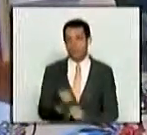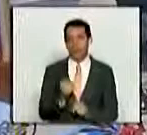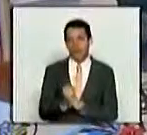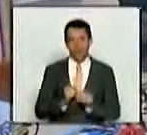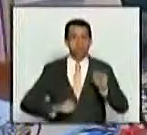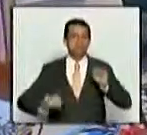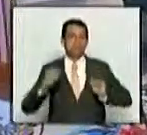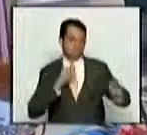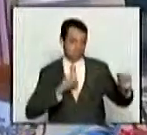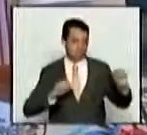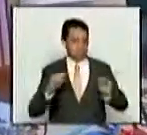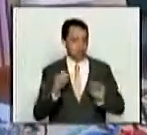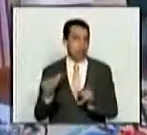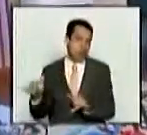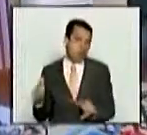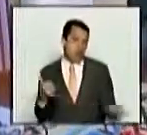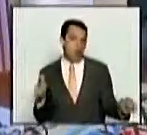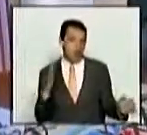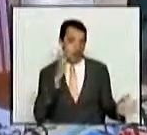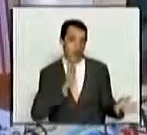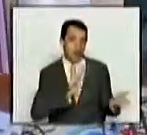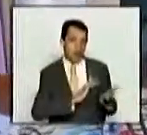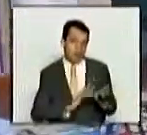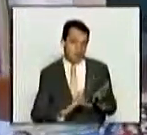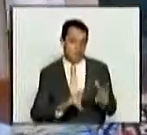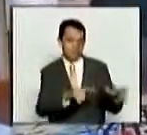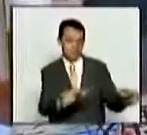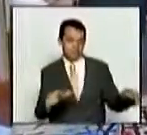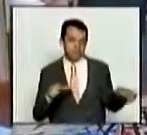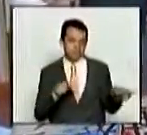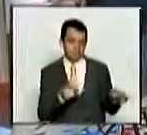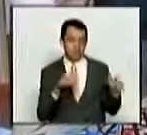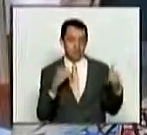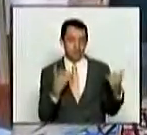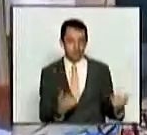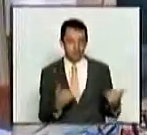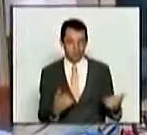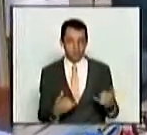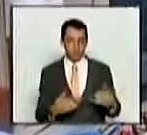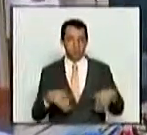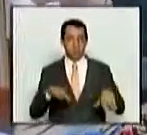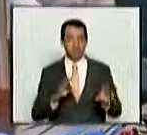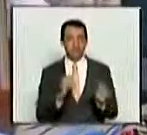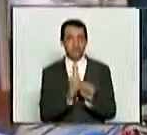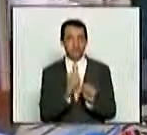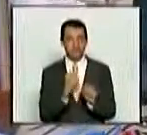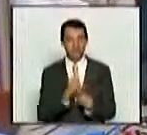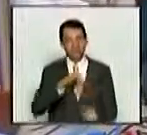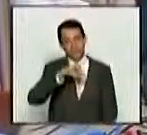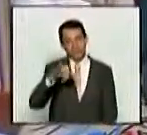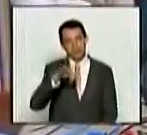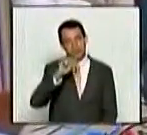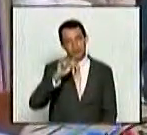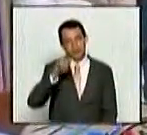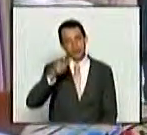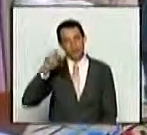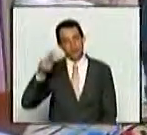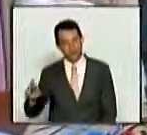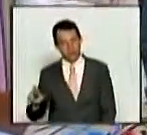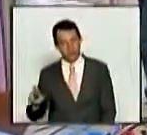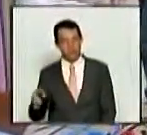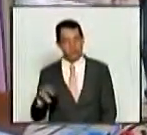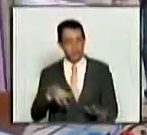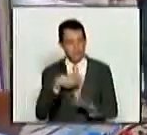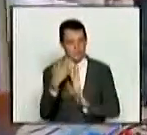cuente qué es el dolor, y vamos a hablar de una terapia hoy muy importante, logrando que está el doctor Javier también, para iniciar el manejo del dolor